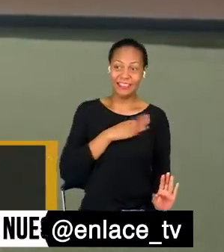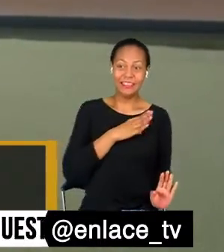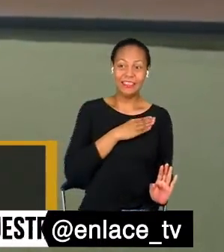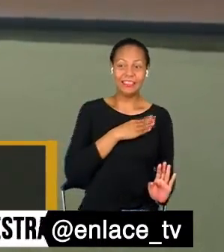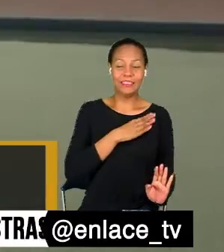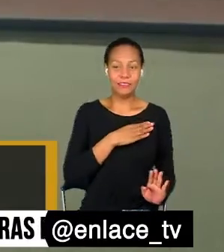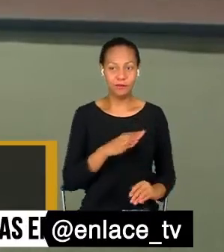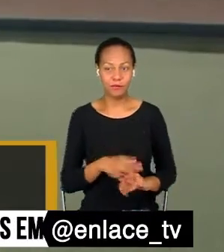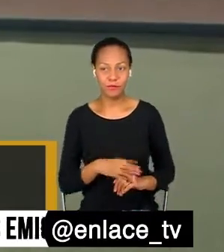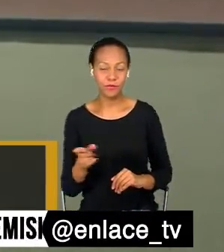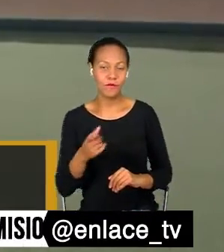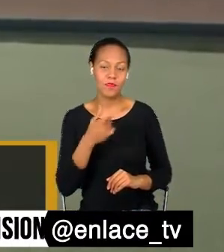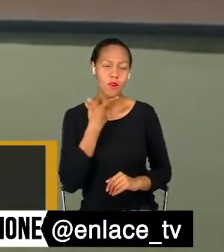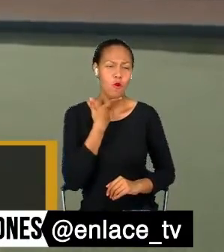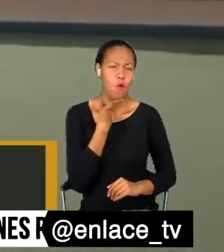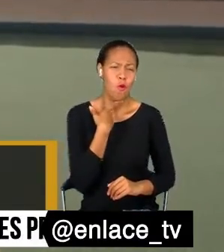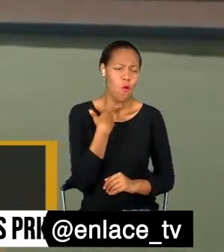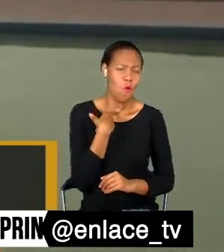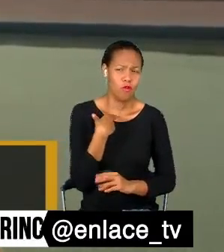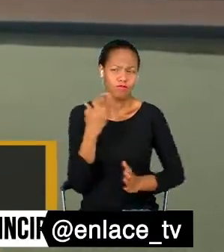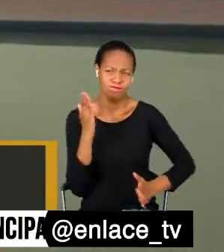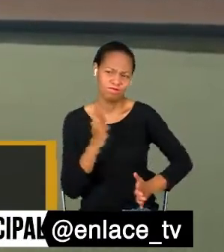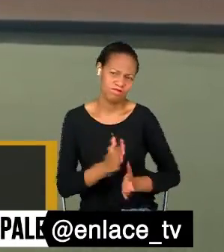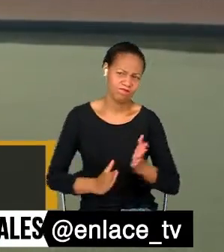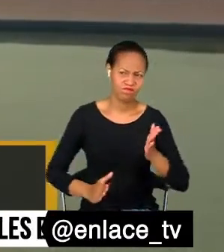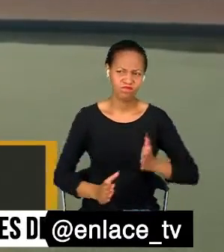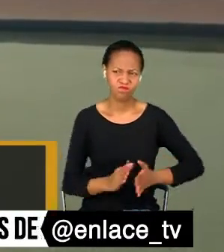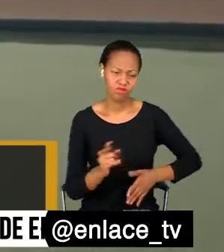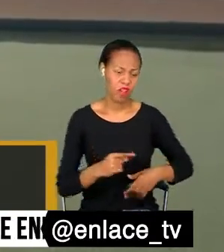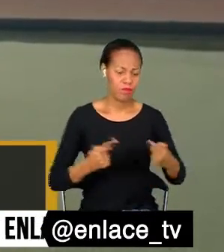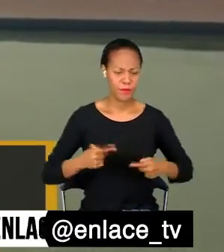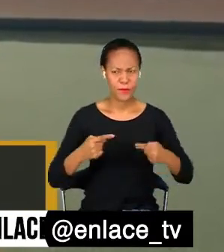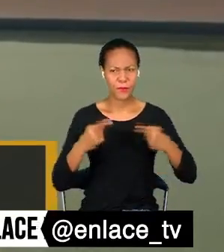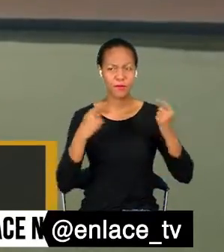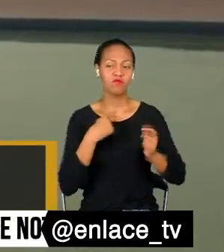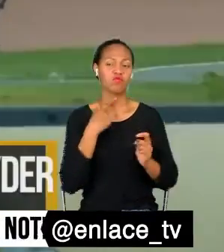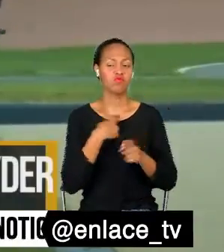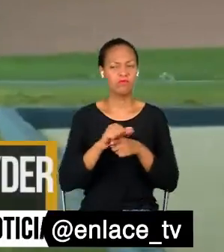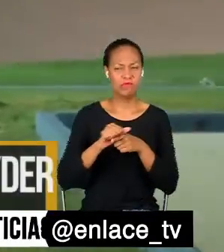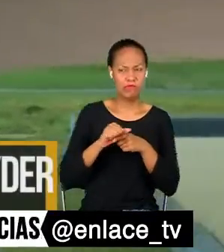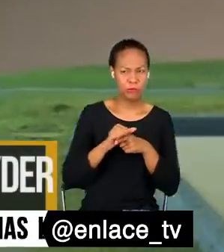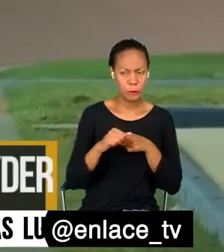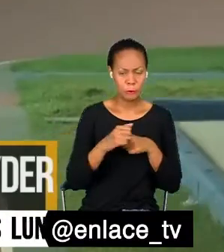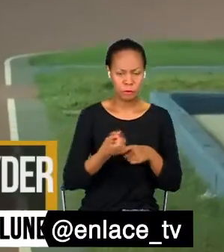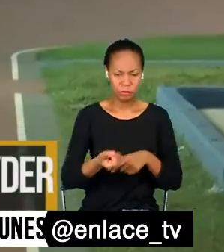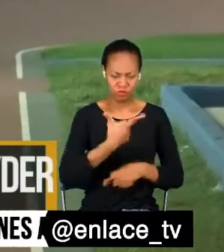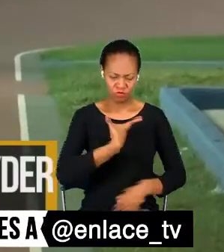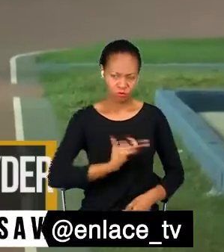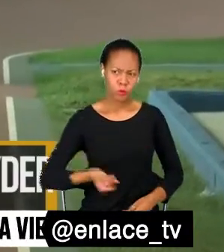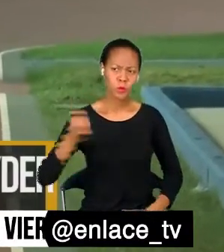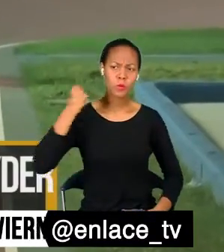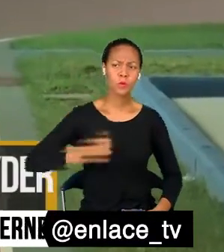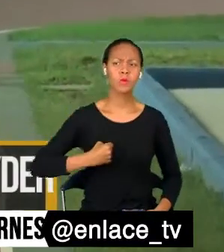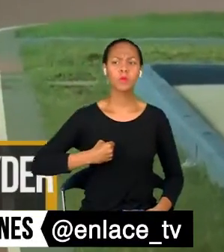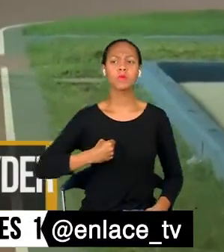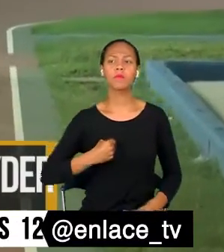patinan de corazón, que les gusta estar en su competencia, en los entrenamientos, son más exigentes, tenemos trabajo como en el